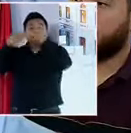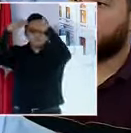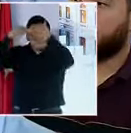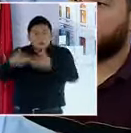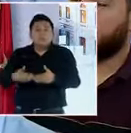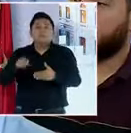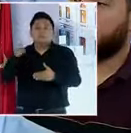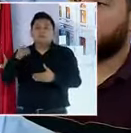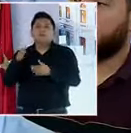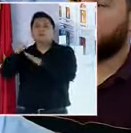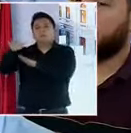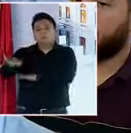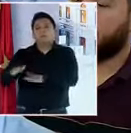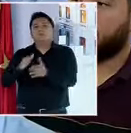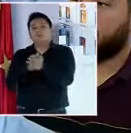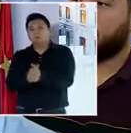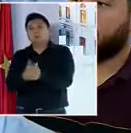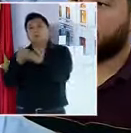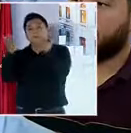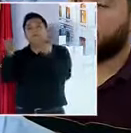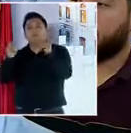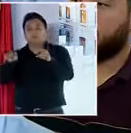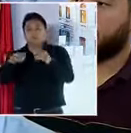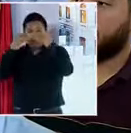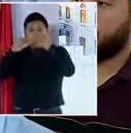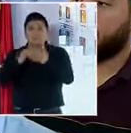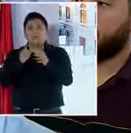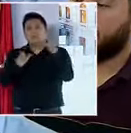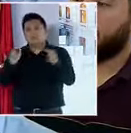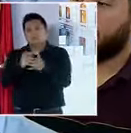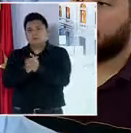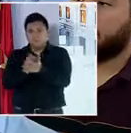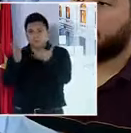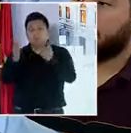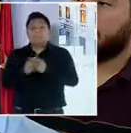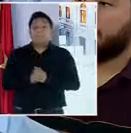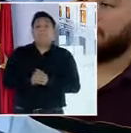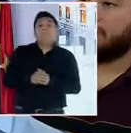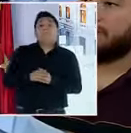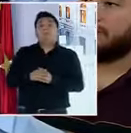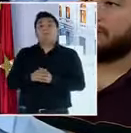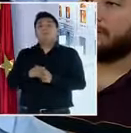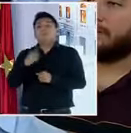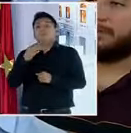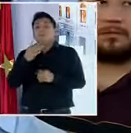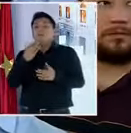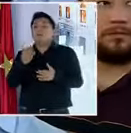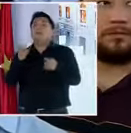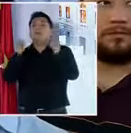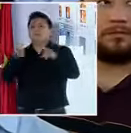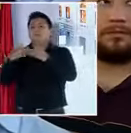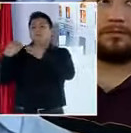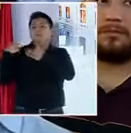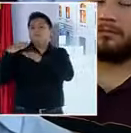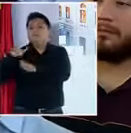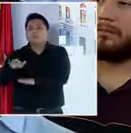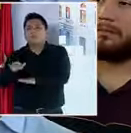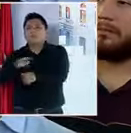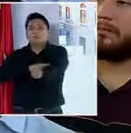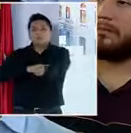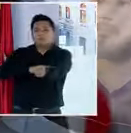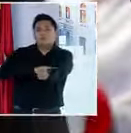a los gerentes y delegados de las cajas de compensación, a los representantes de nuestras etnias, un agradecimiento por